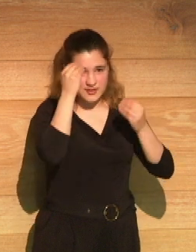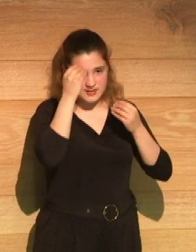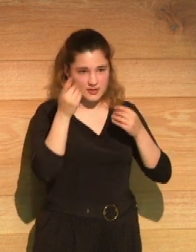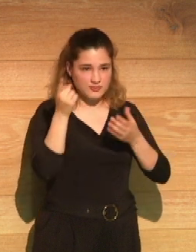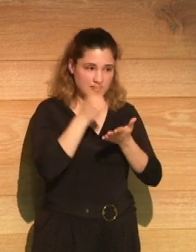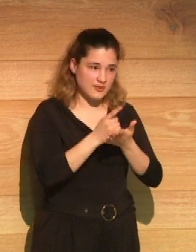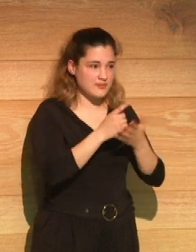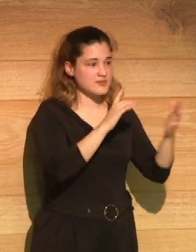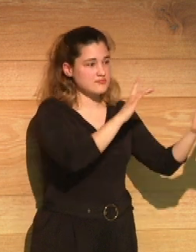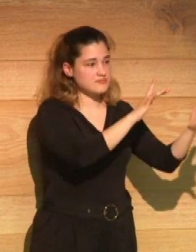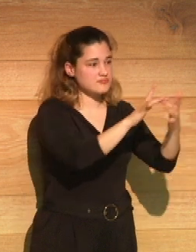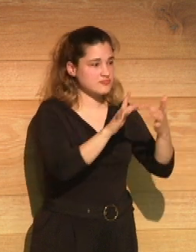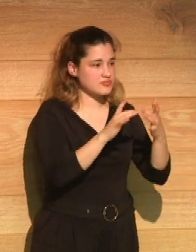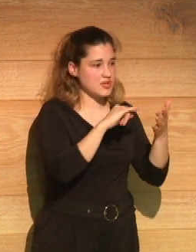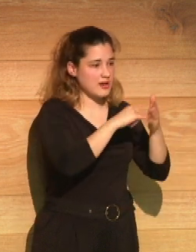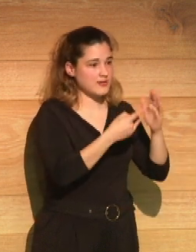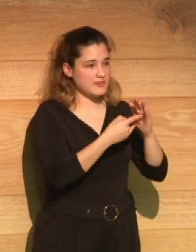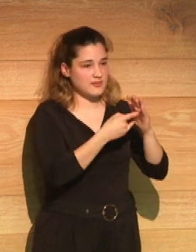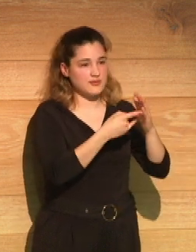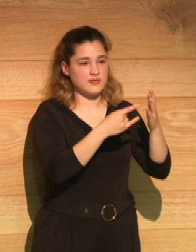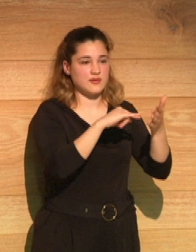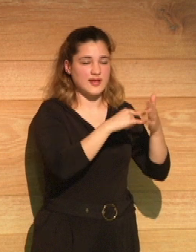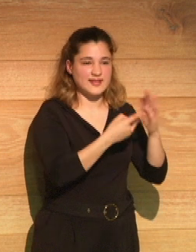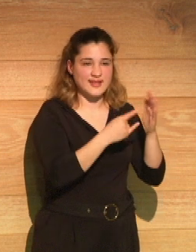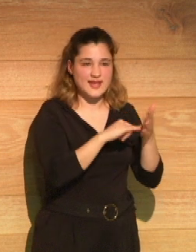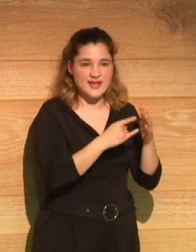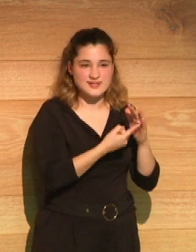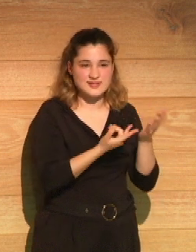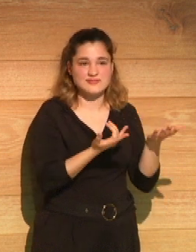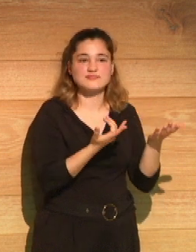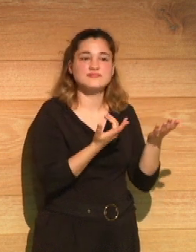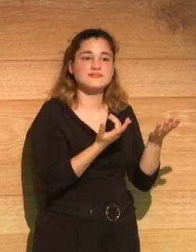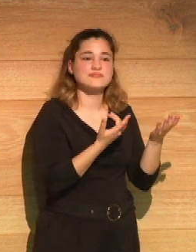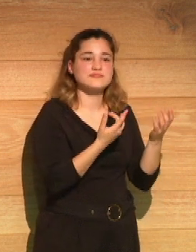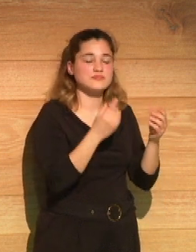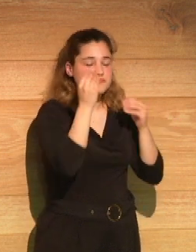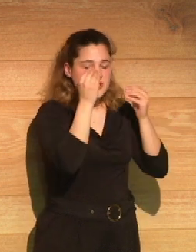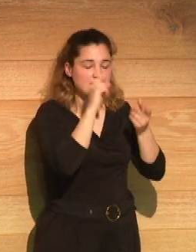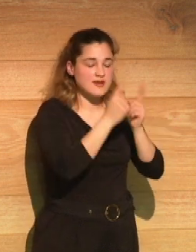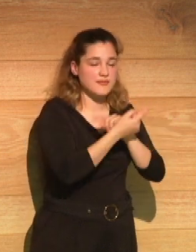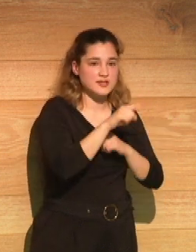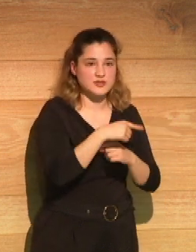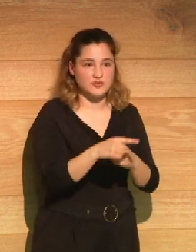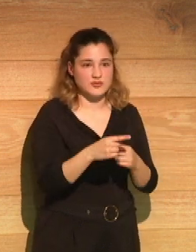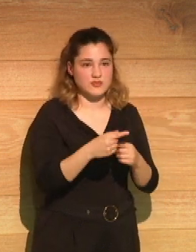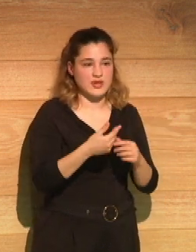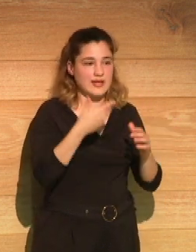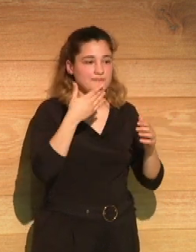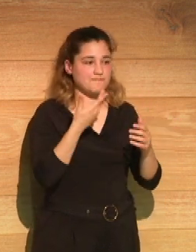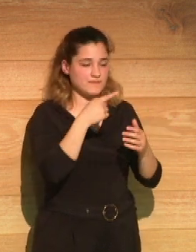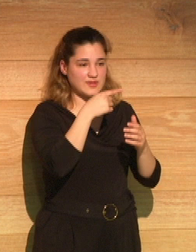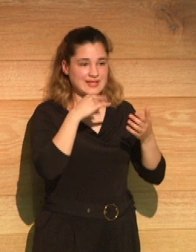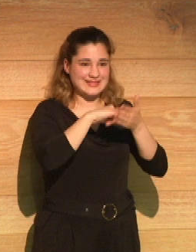para asegurarnos que reflejen nuestras necesidades como instituciones, pero sobre todo, que reflejen